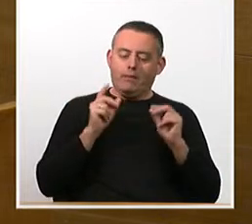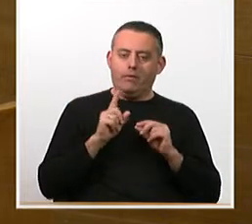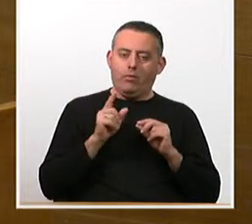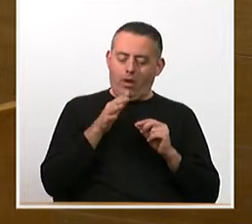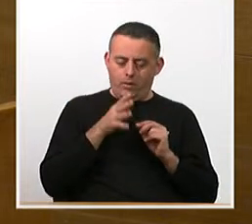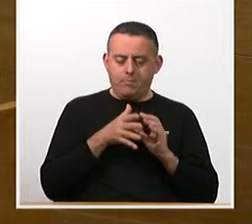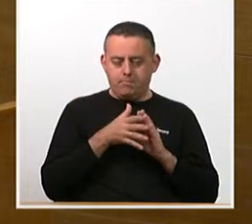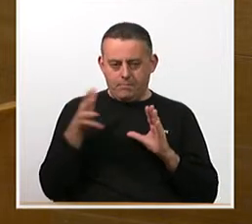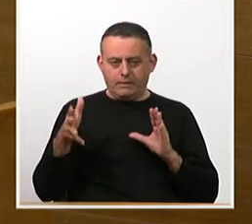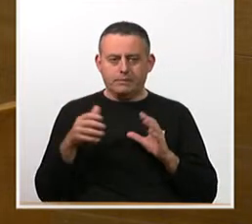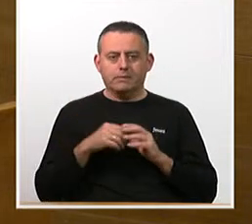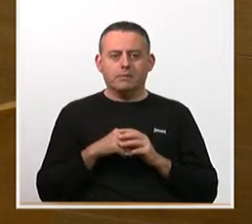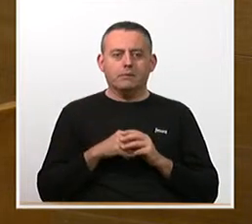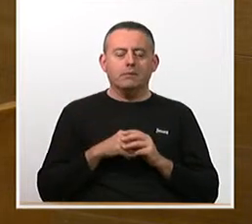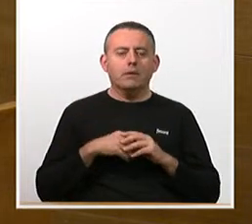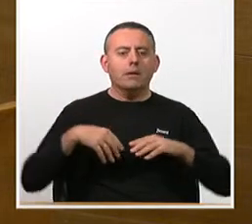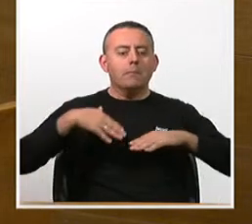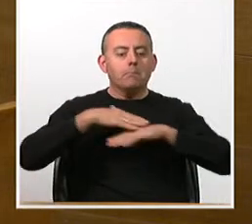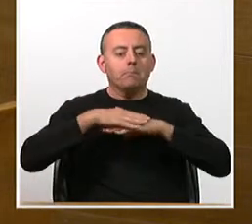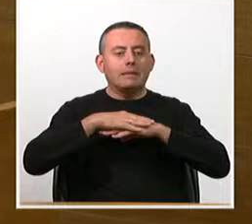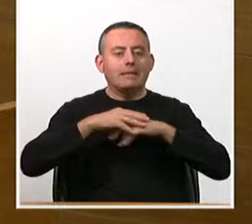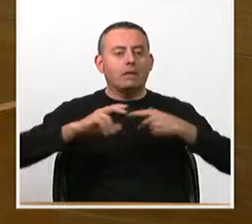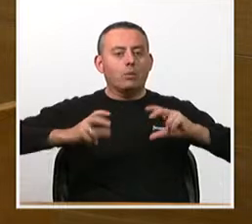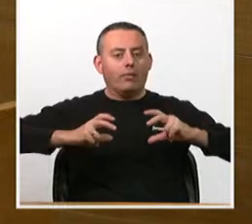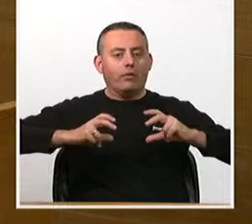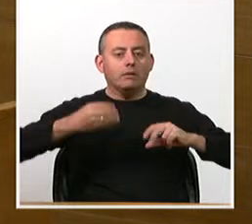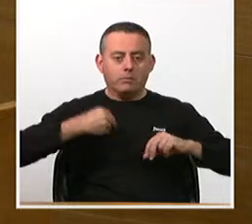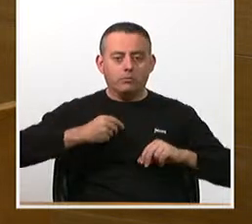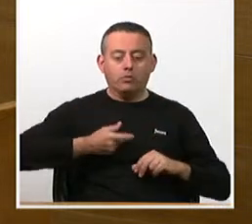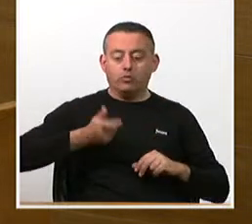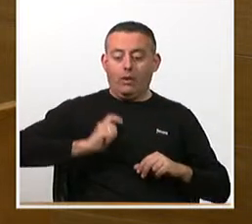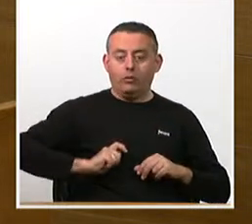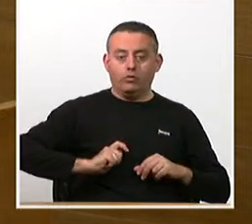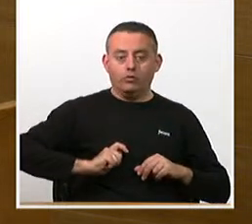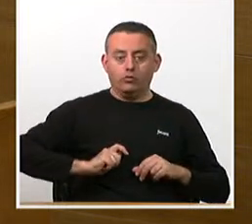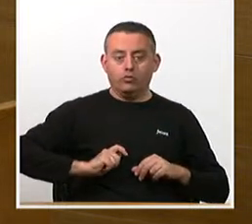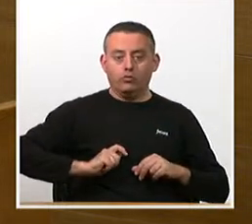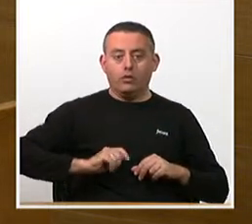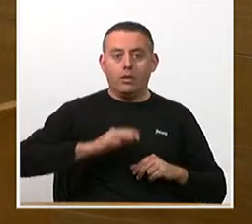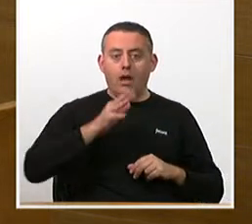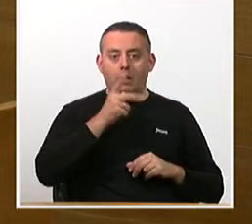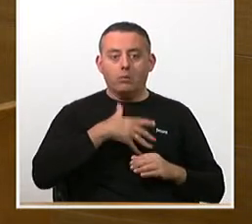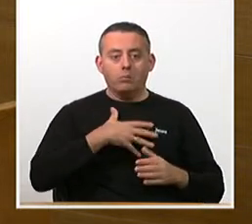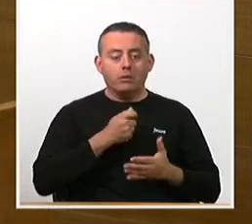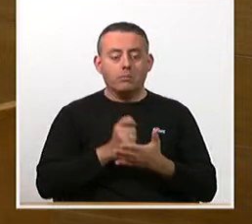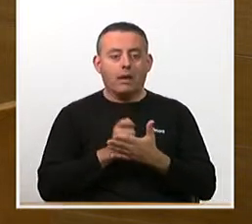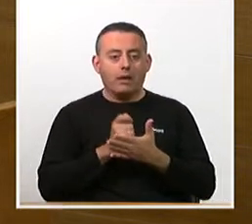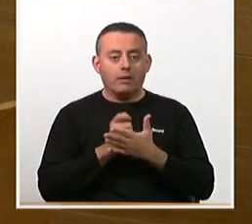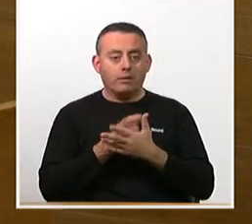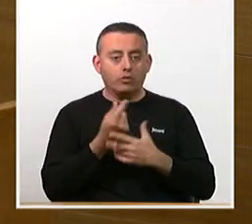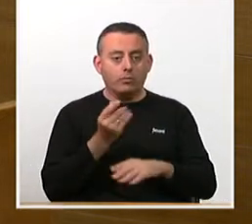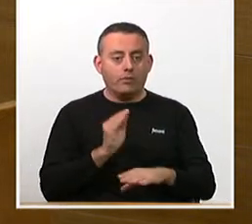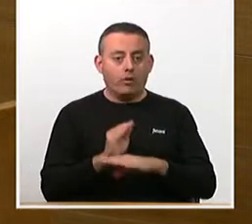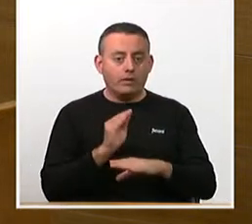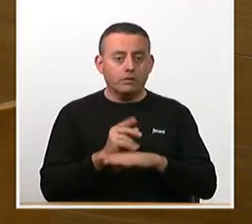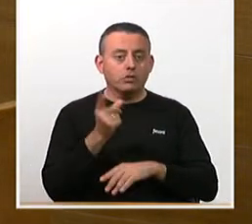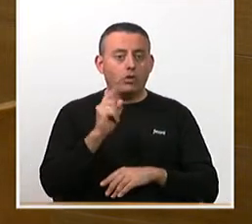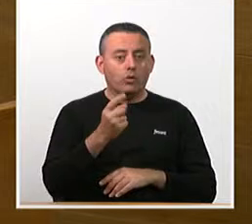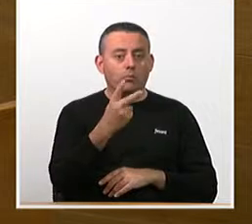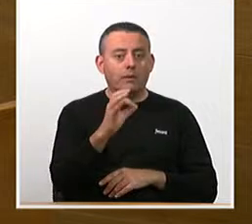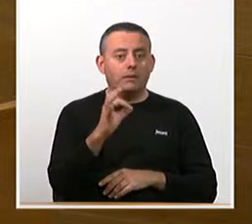a cambiar las bases reguladoras por ejemplo en los en Los sueldos Ahora solo se va a poder pagar con las subvenciones el 20% de las